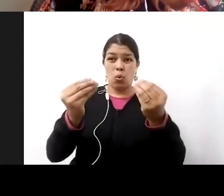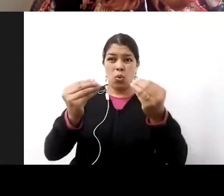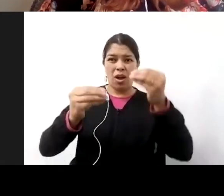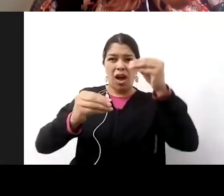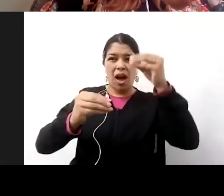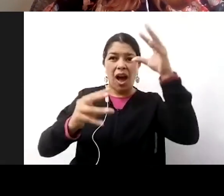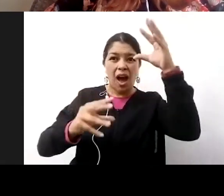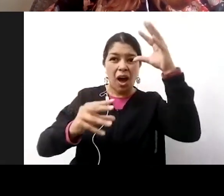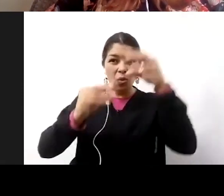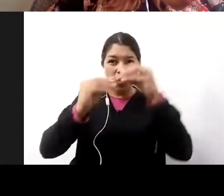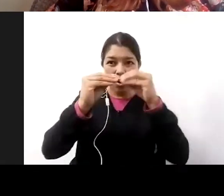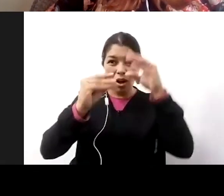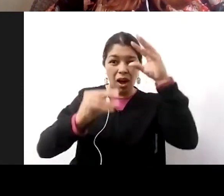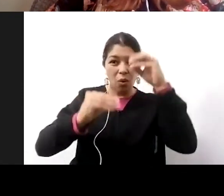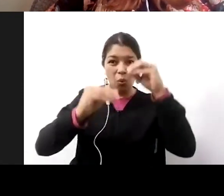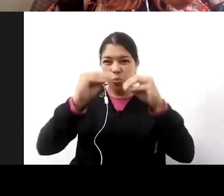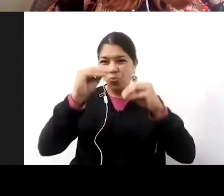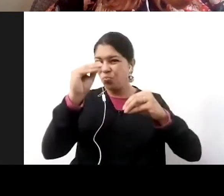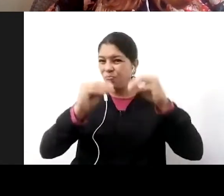beneficie a ambas partes.